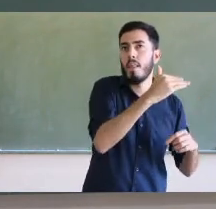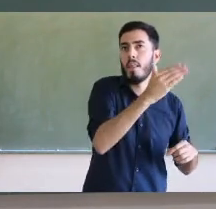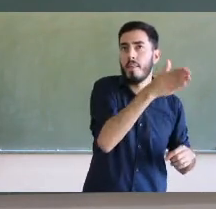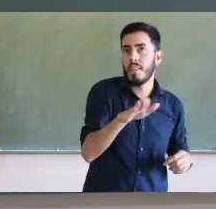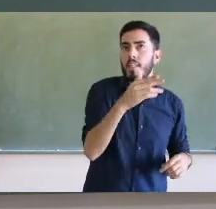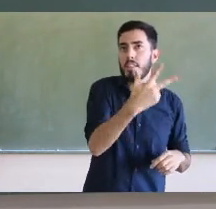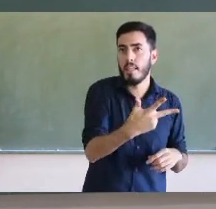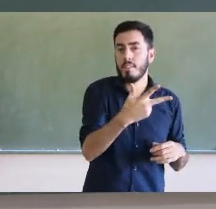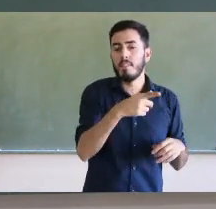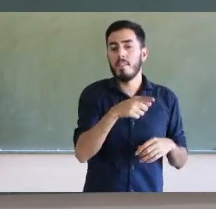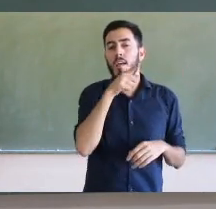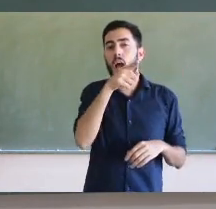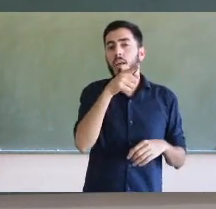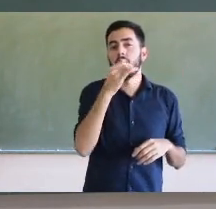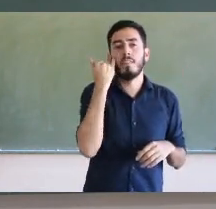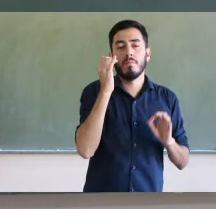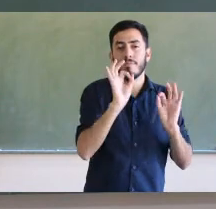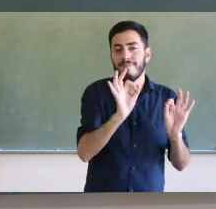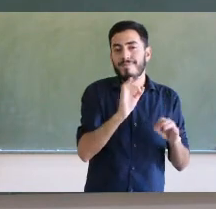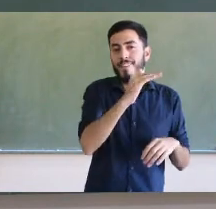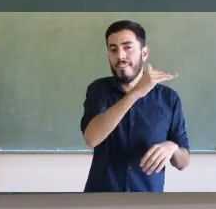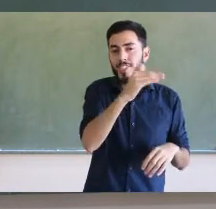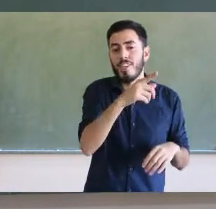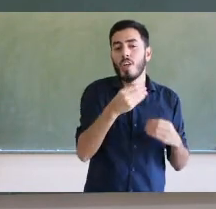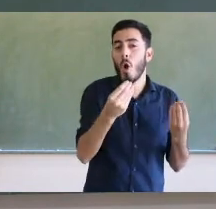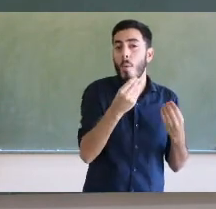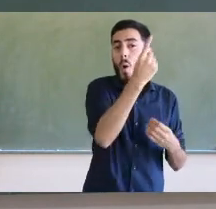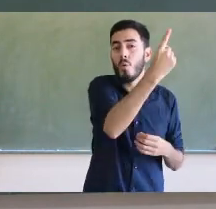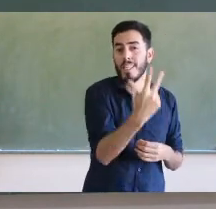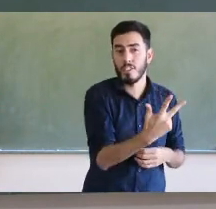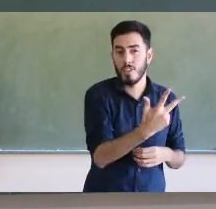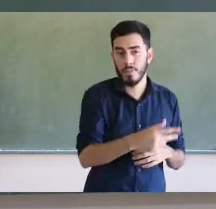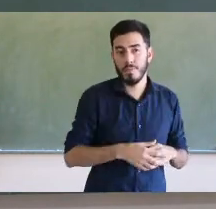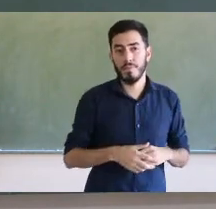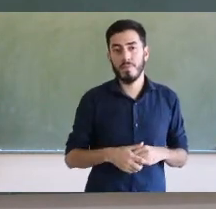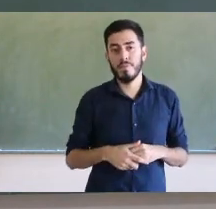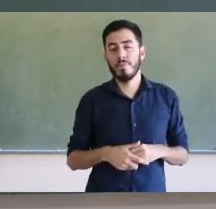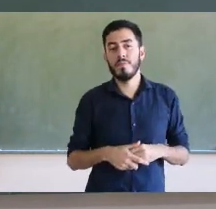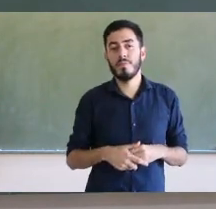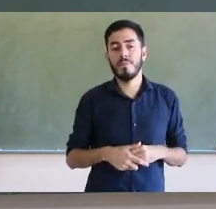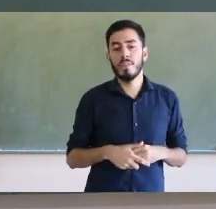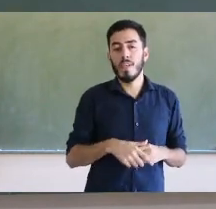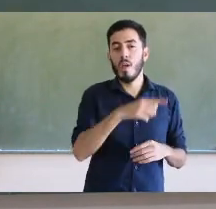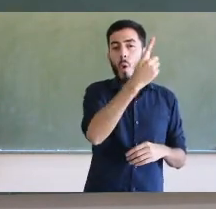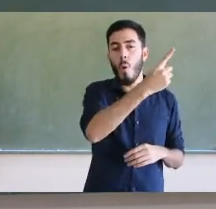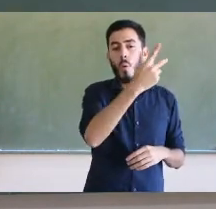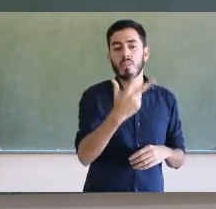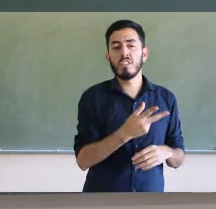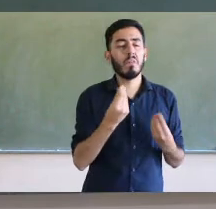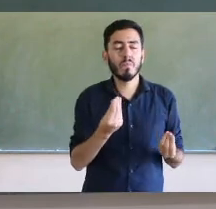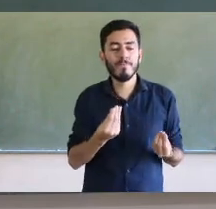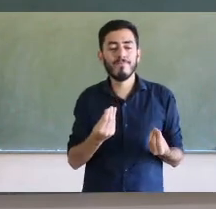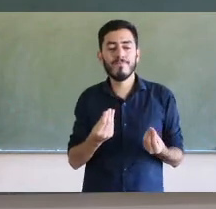En este caso, como ya estamos en fracciones, lo vamos a representar como un tercio. ¿Un tercio de qué?